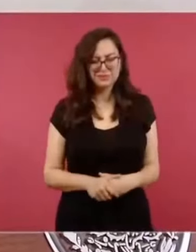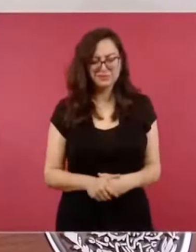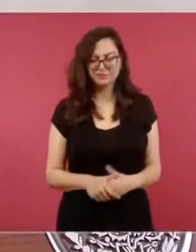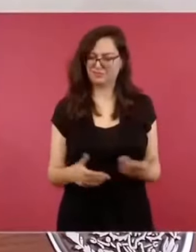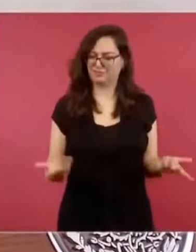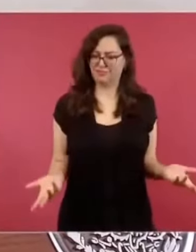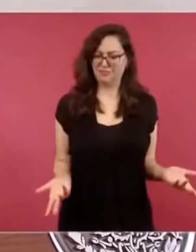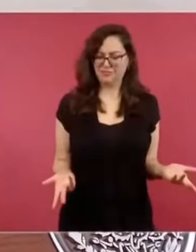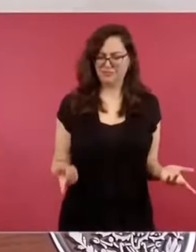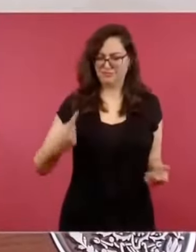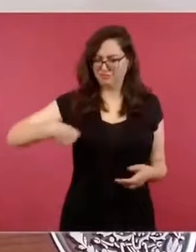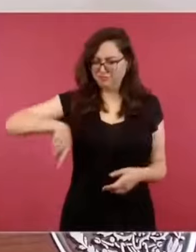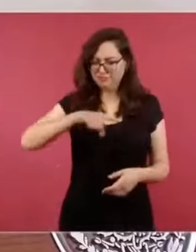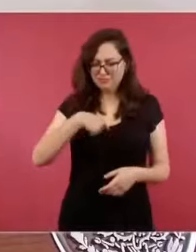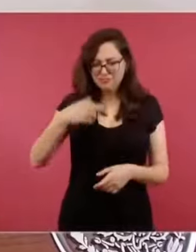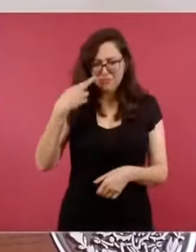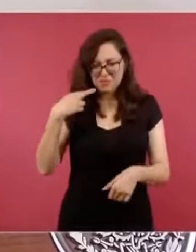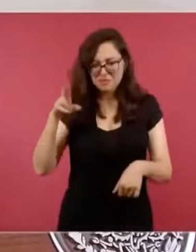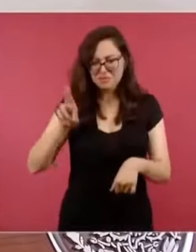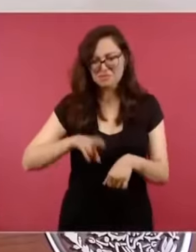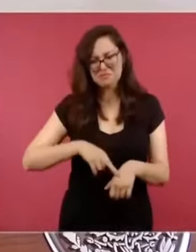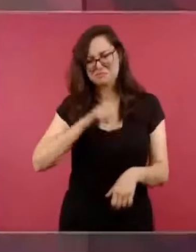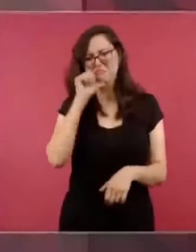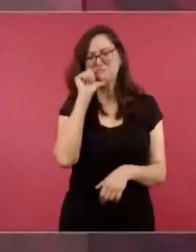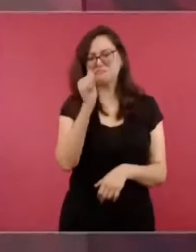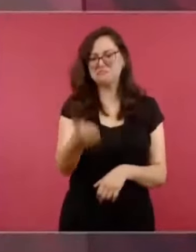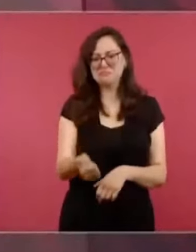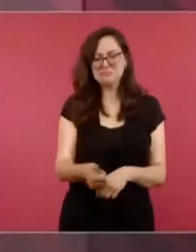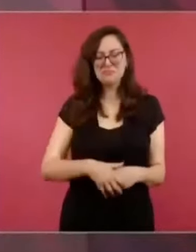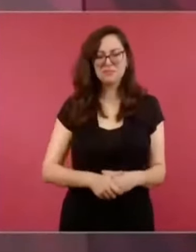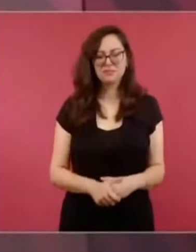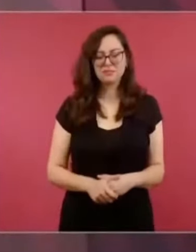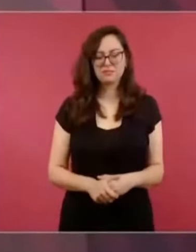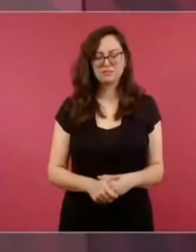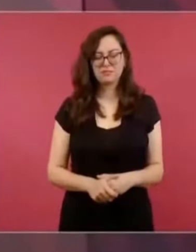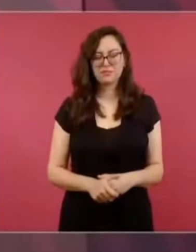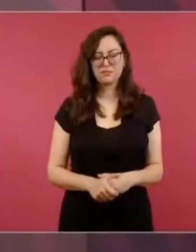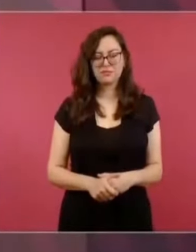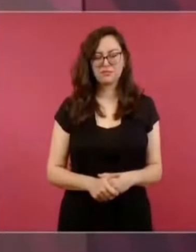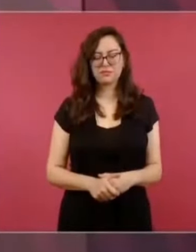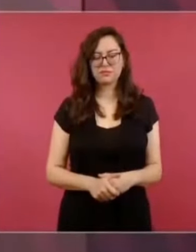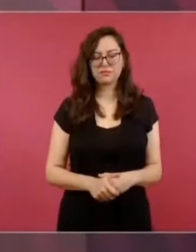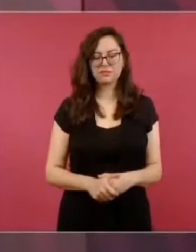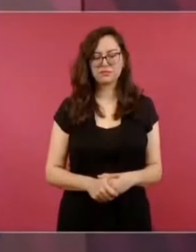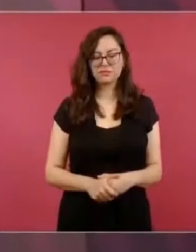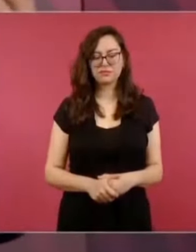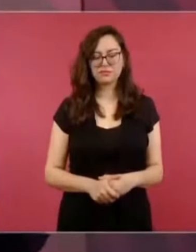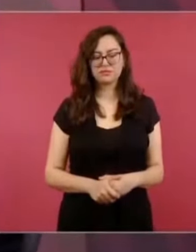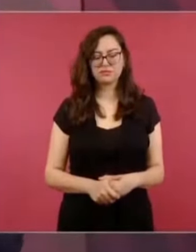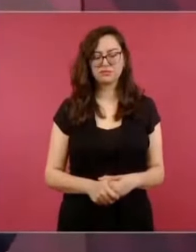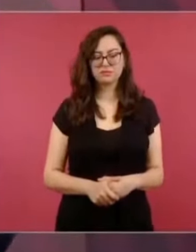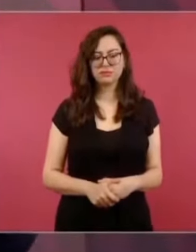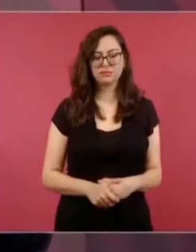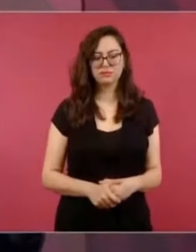nosotros no somos rateros, ya